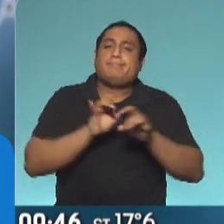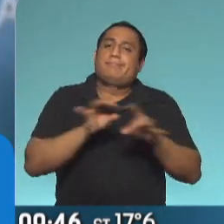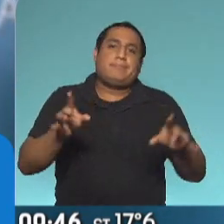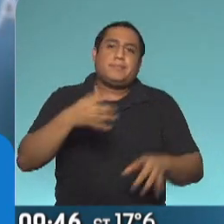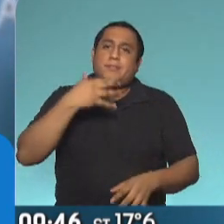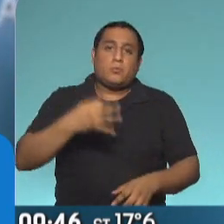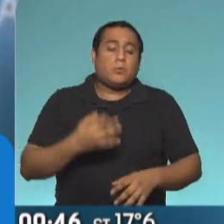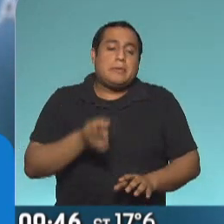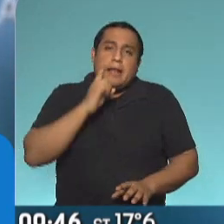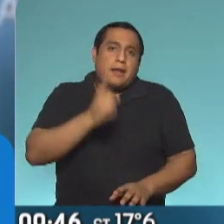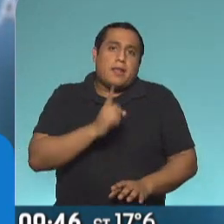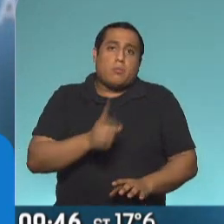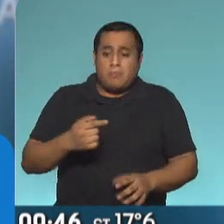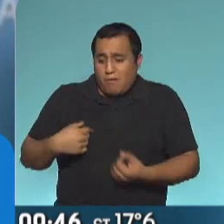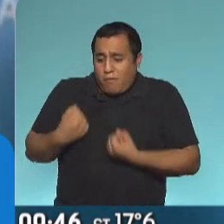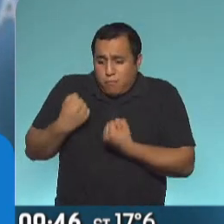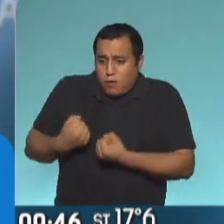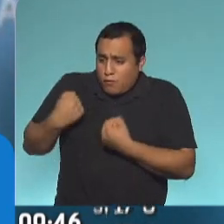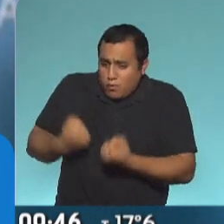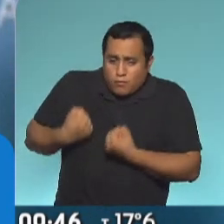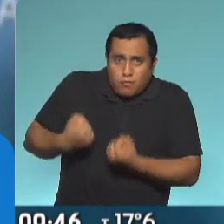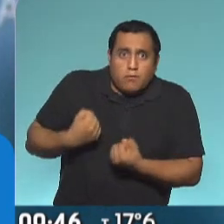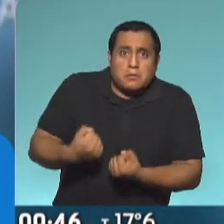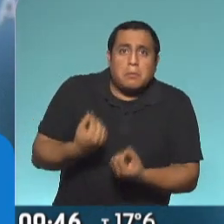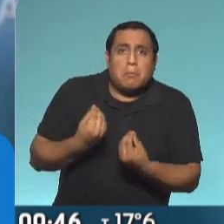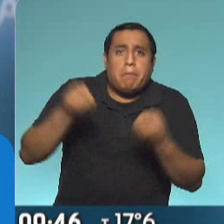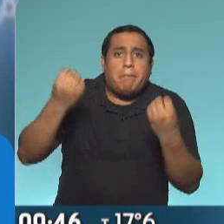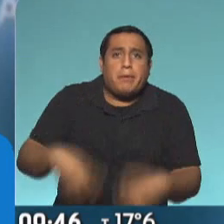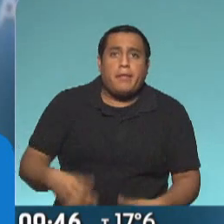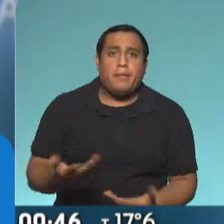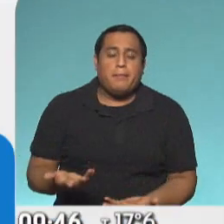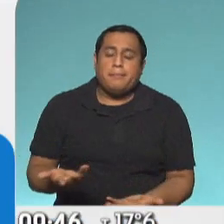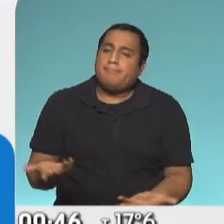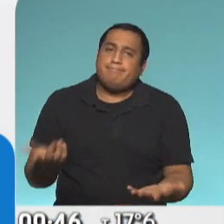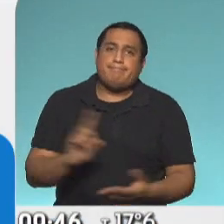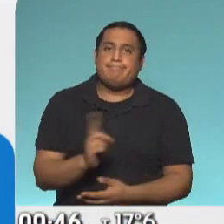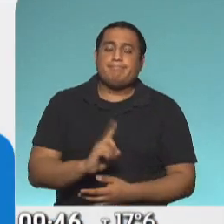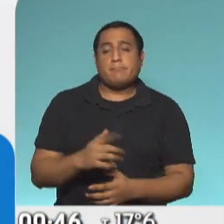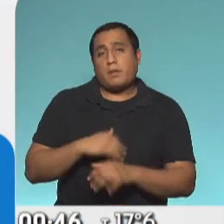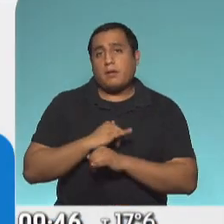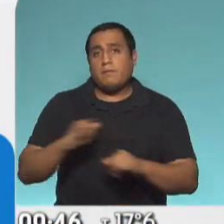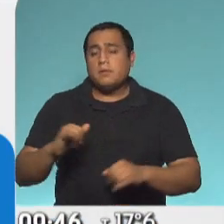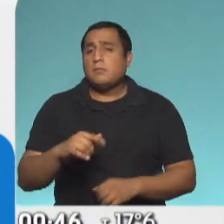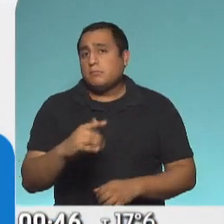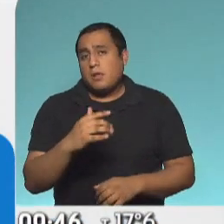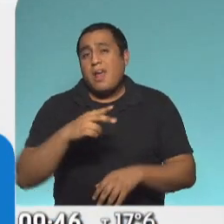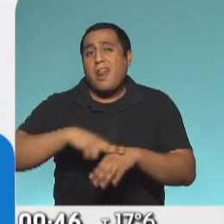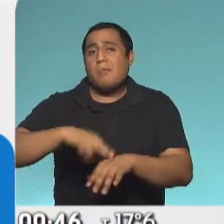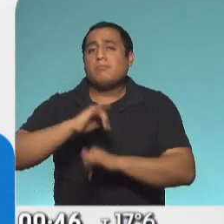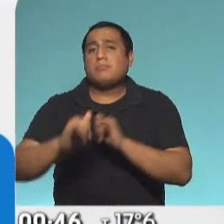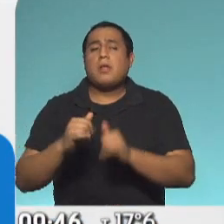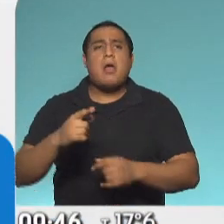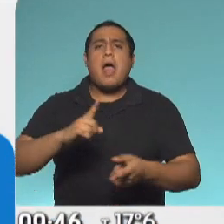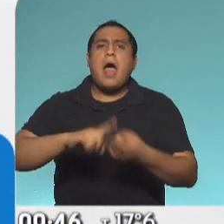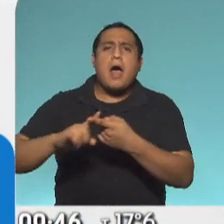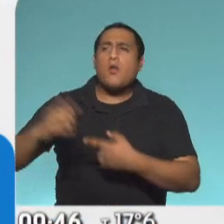poner en riesgo todo el esfuerzo y todo el logro que venían teniendo hasta ahora así que en ese sentido lo que se recomienda no hacer son